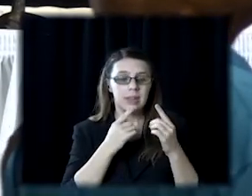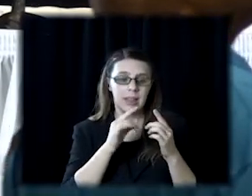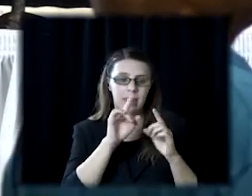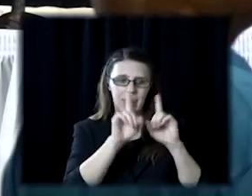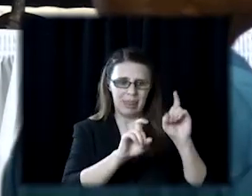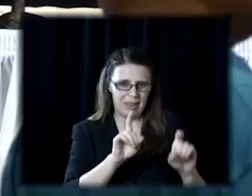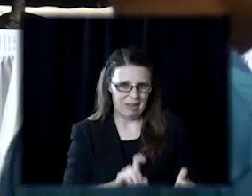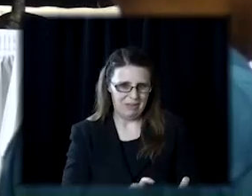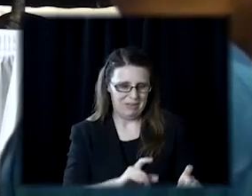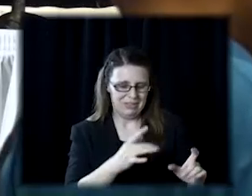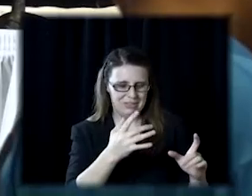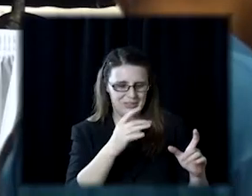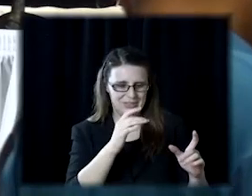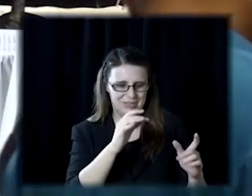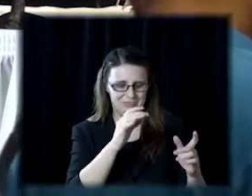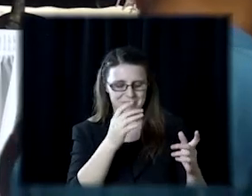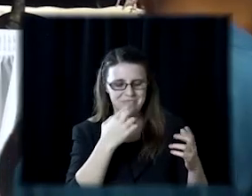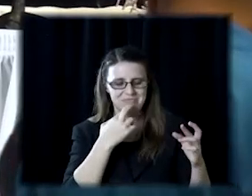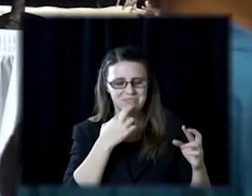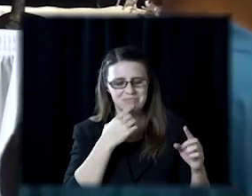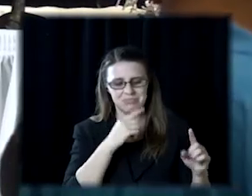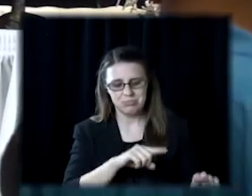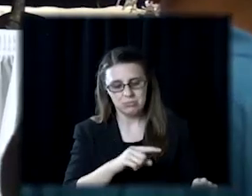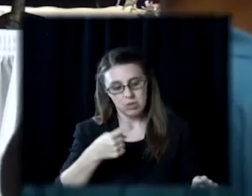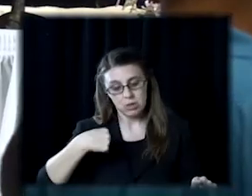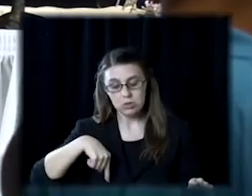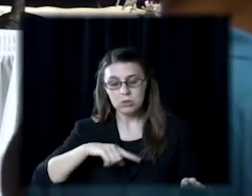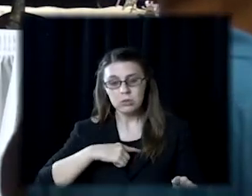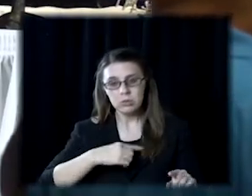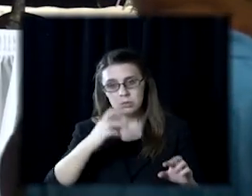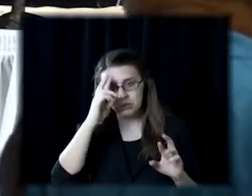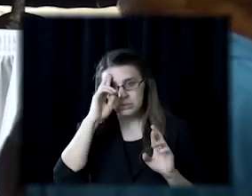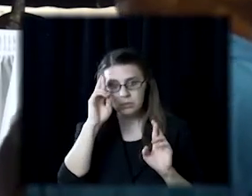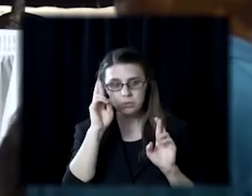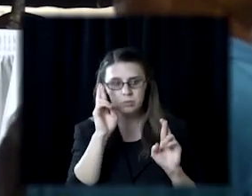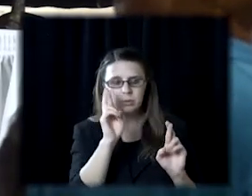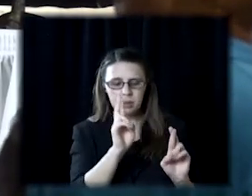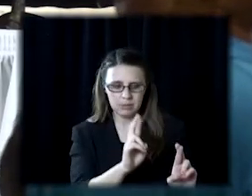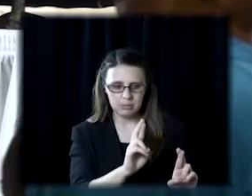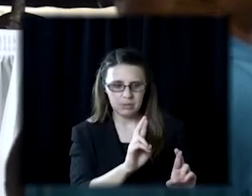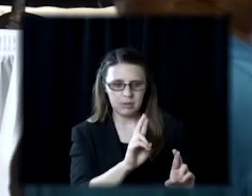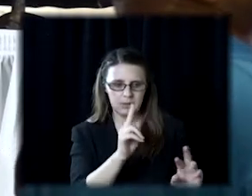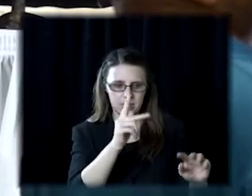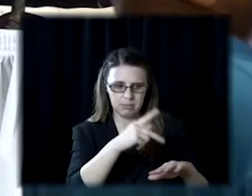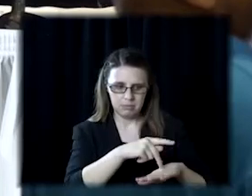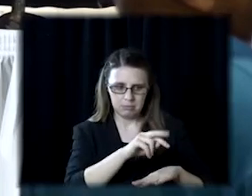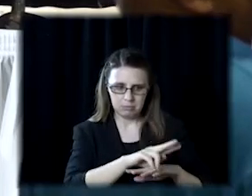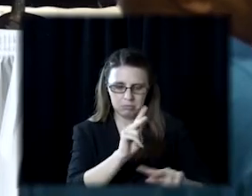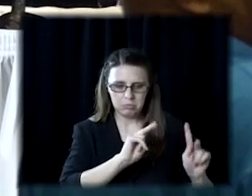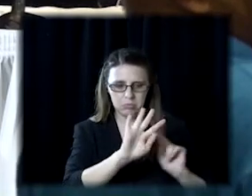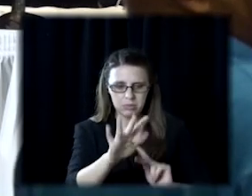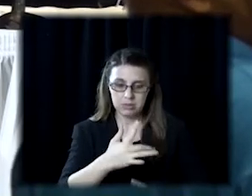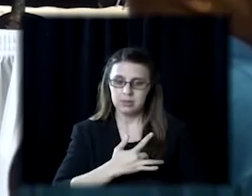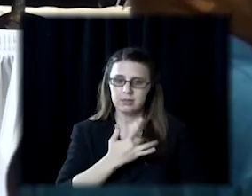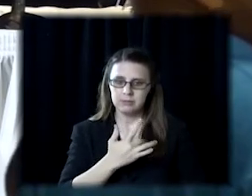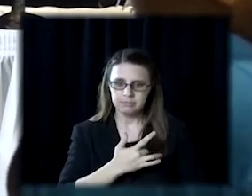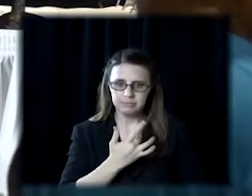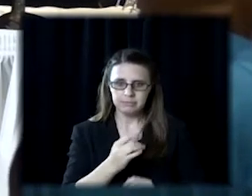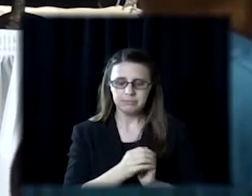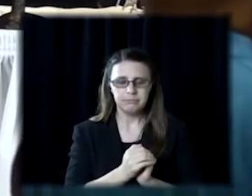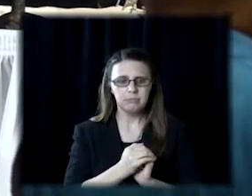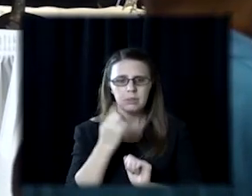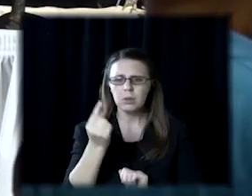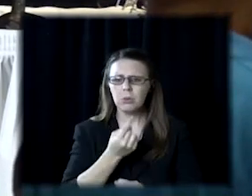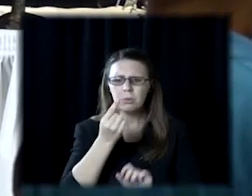encuesta, nosotros respetamos cómo se siente el pueblo de Puerto Rico. El único comentario